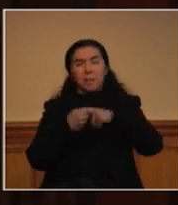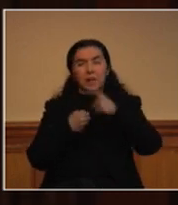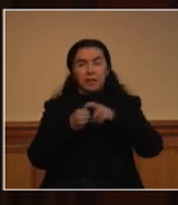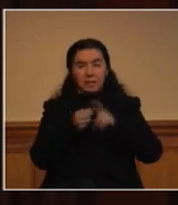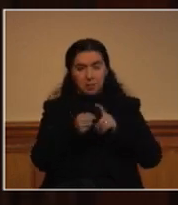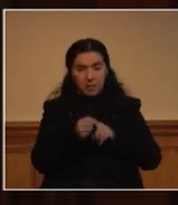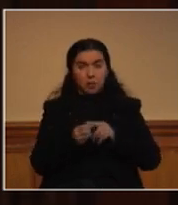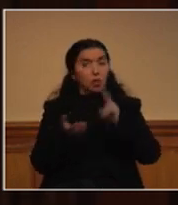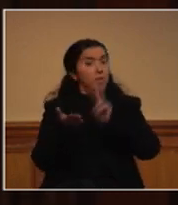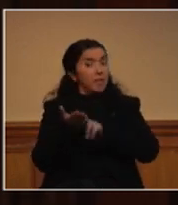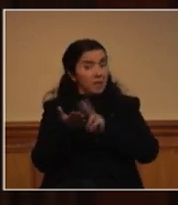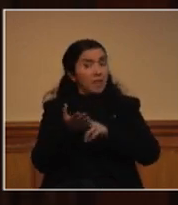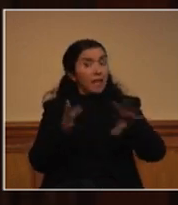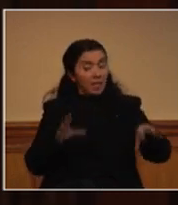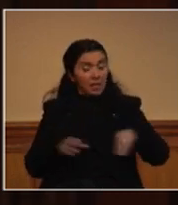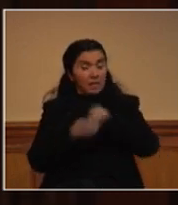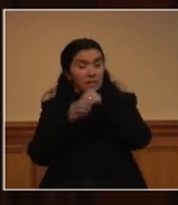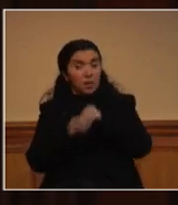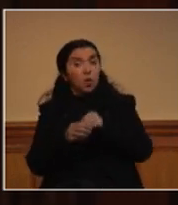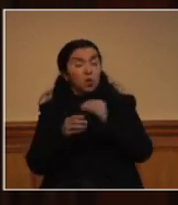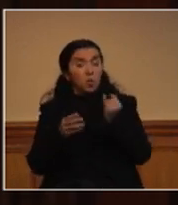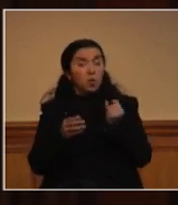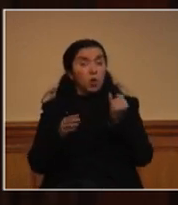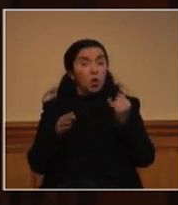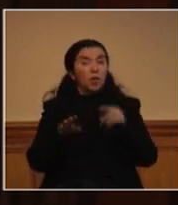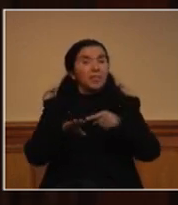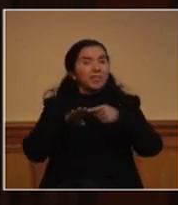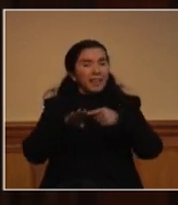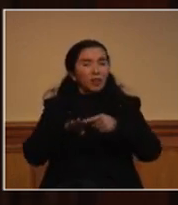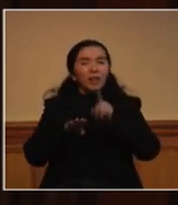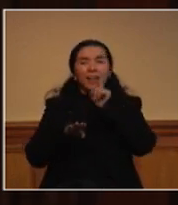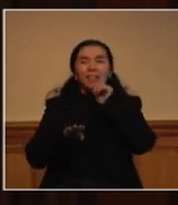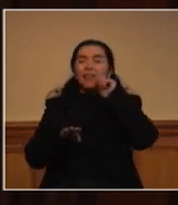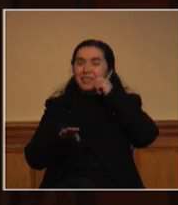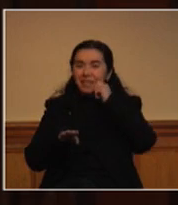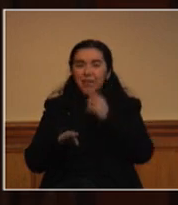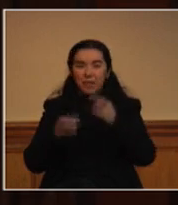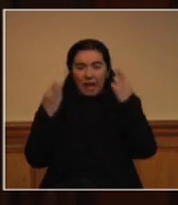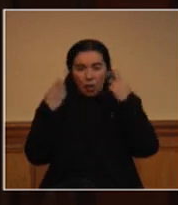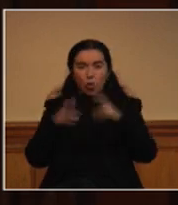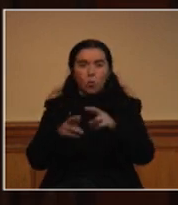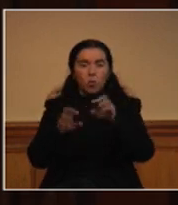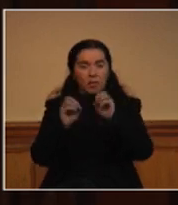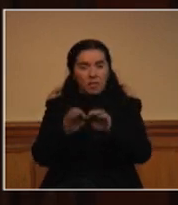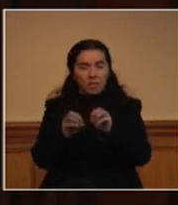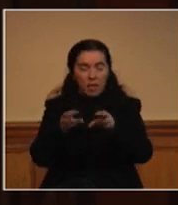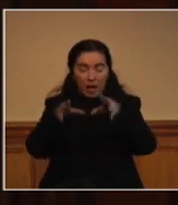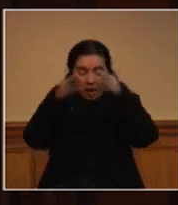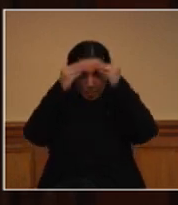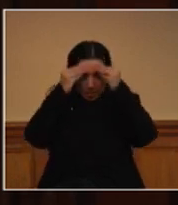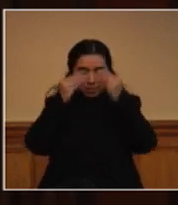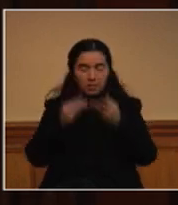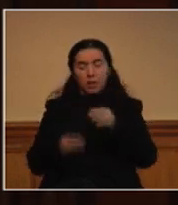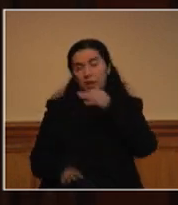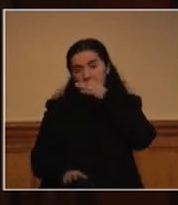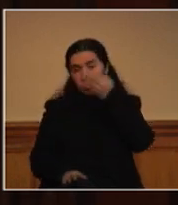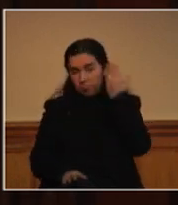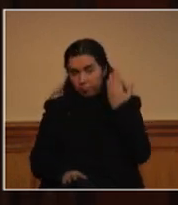realmente incorporaron la tecnología con un sentido, con unas oportunidades de aprendizaje que no habían tenido